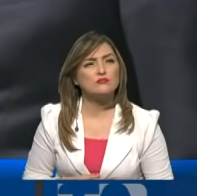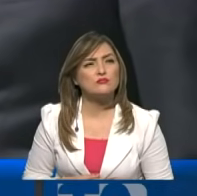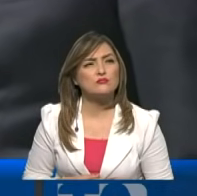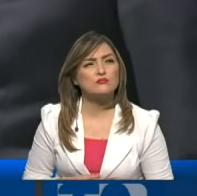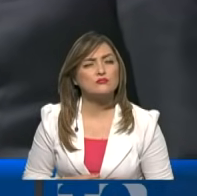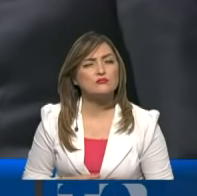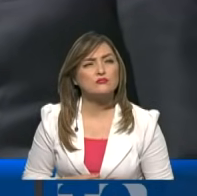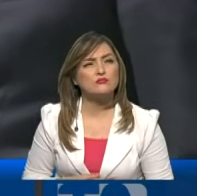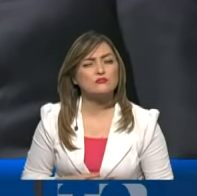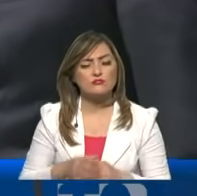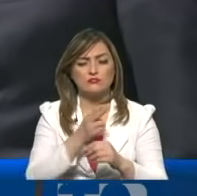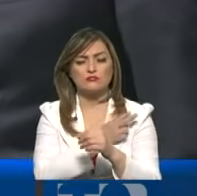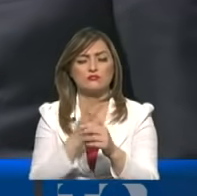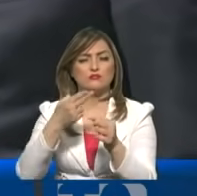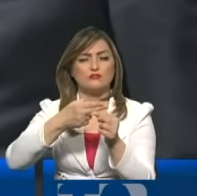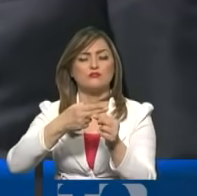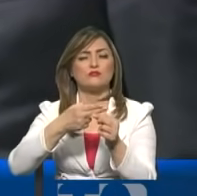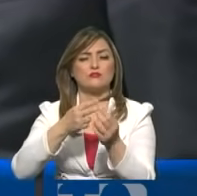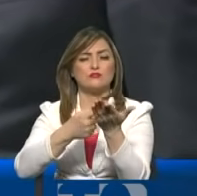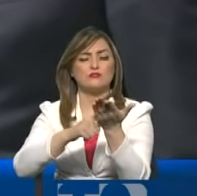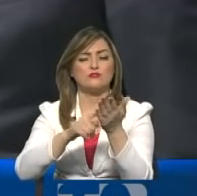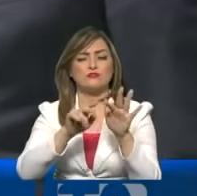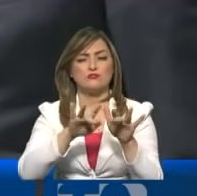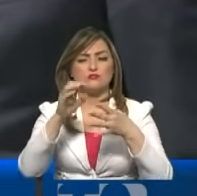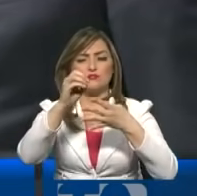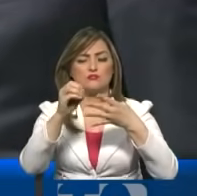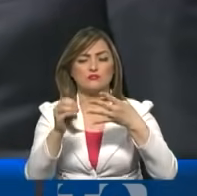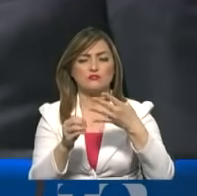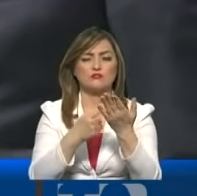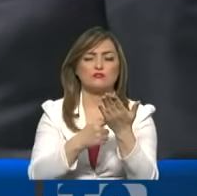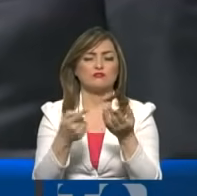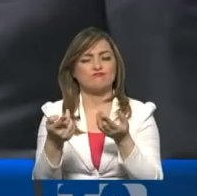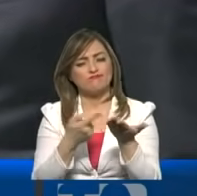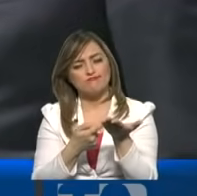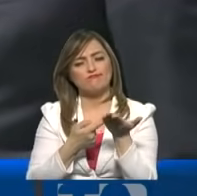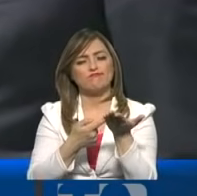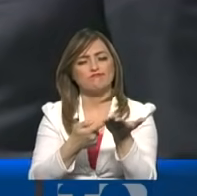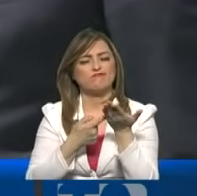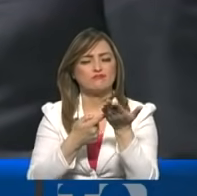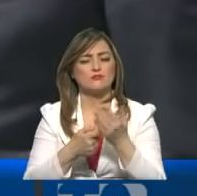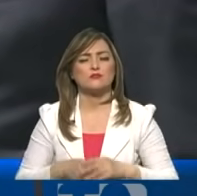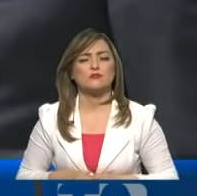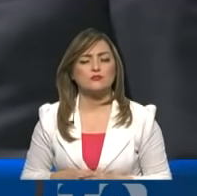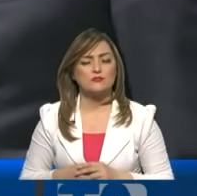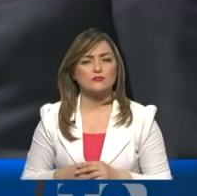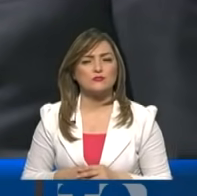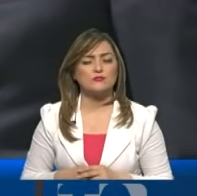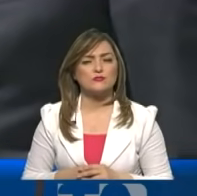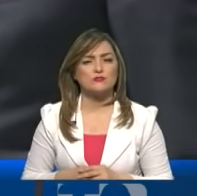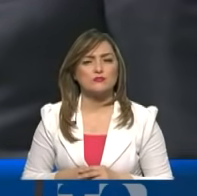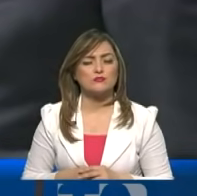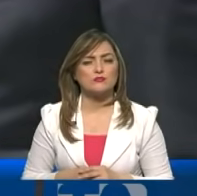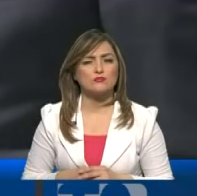retorno de las universidades. Esto lo revisaremos con el secretario de Educación Superior, Ciencia, Tecnología e Innovación, Alejandro Rivadeneira,